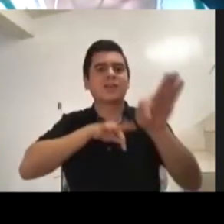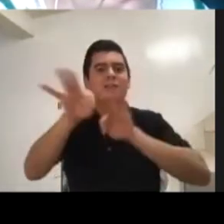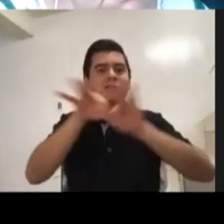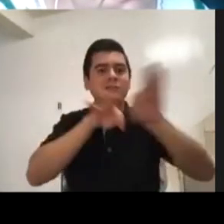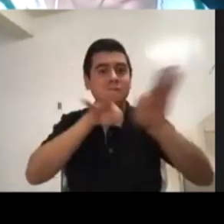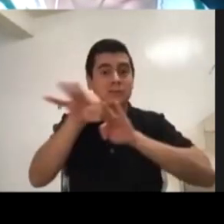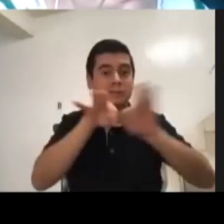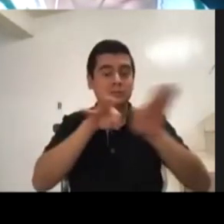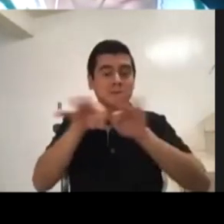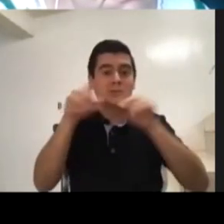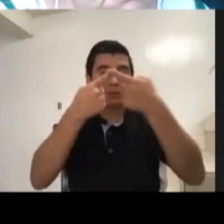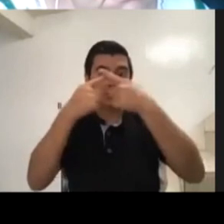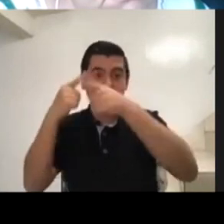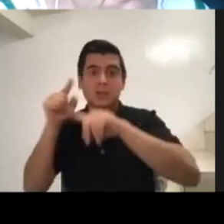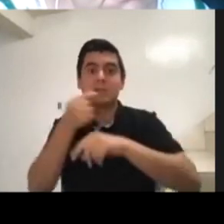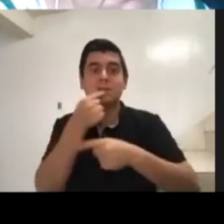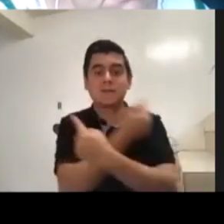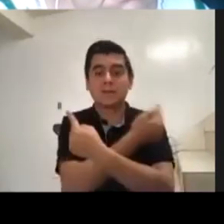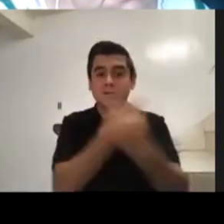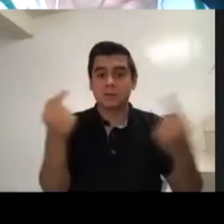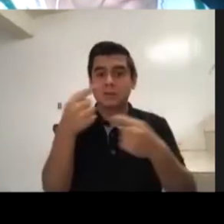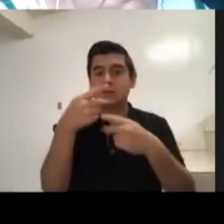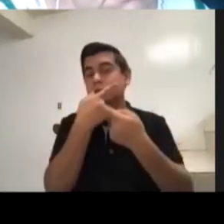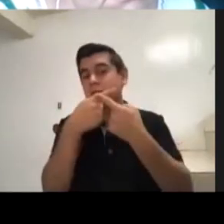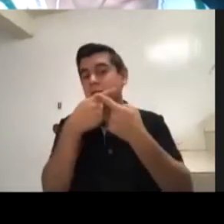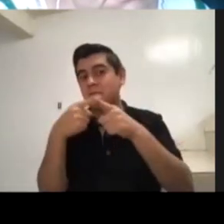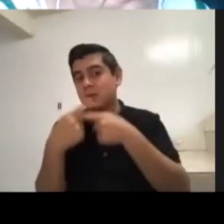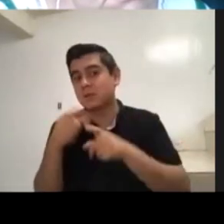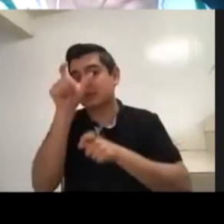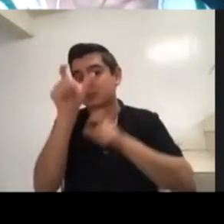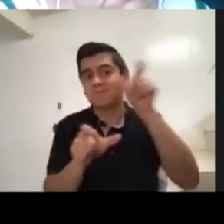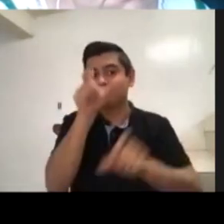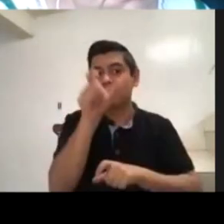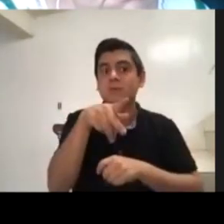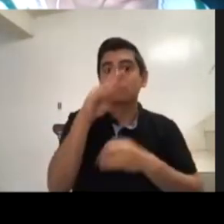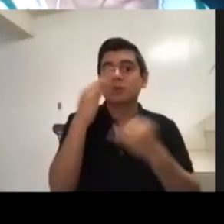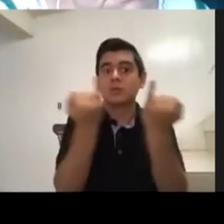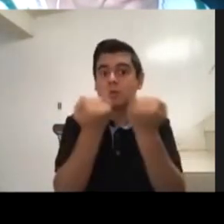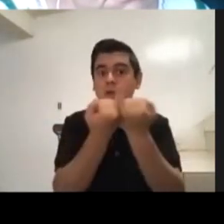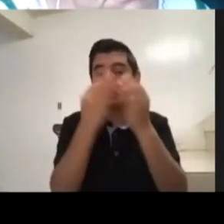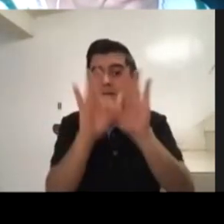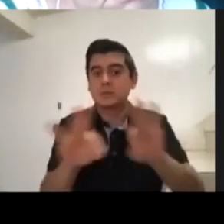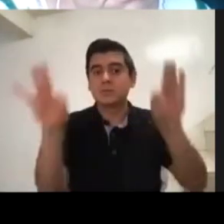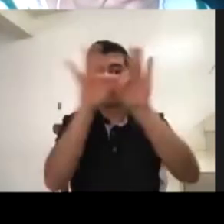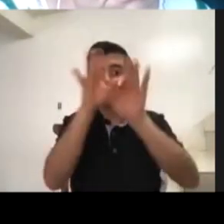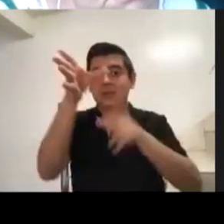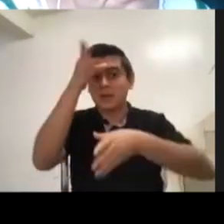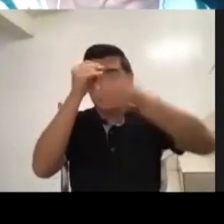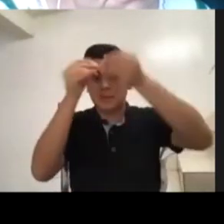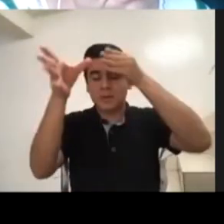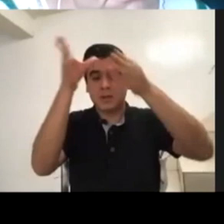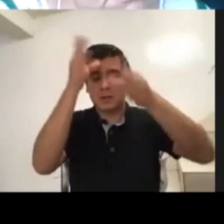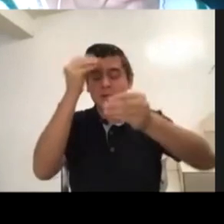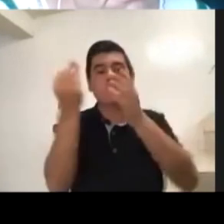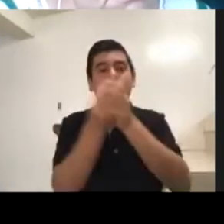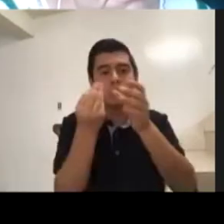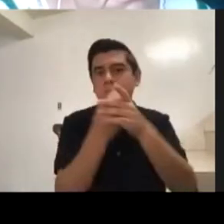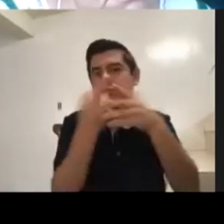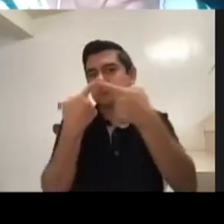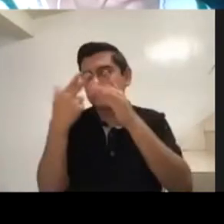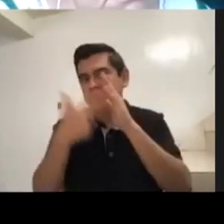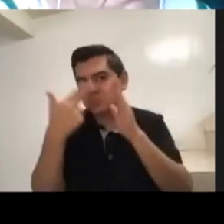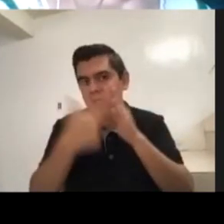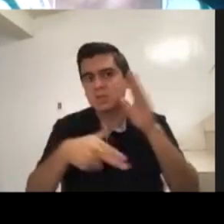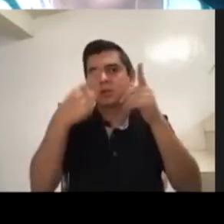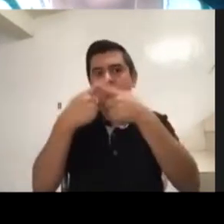compromiso, cuando nos capacita. Y desde los padres de familia, sí quiero dar testimonio que he